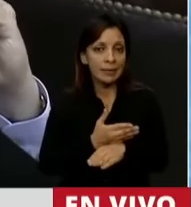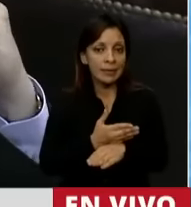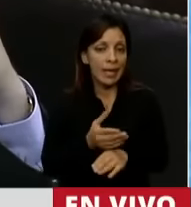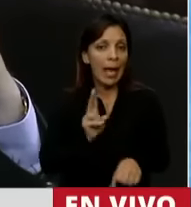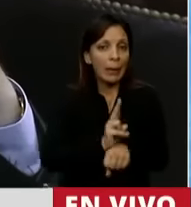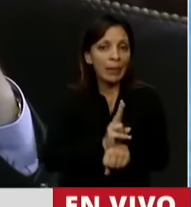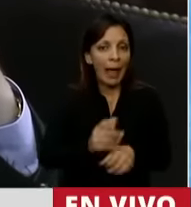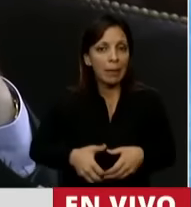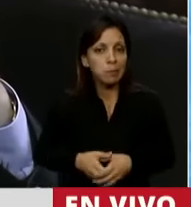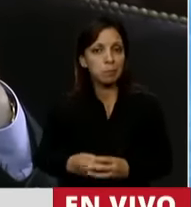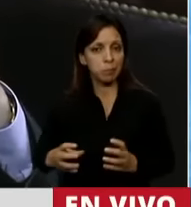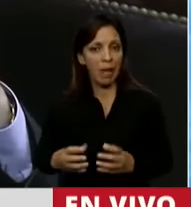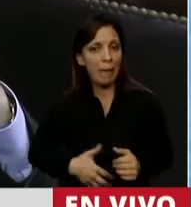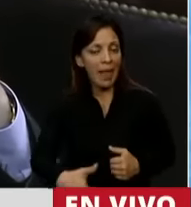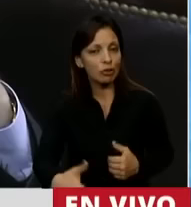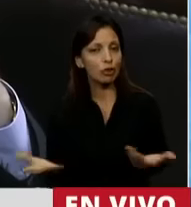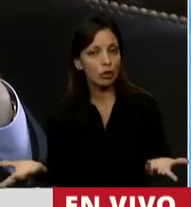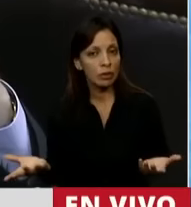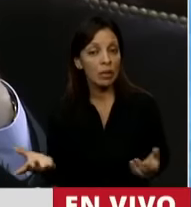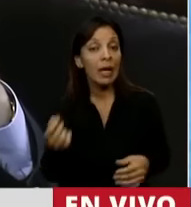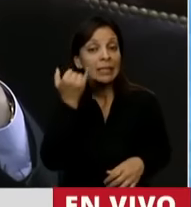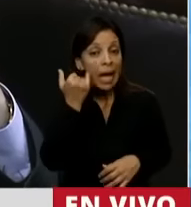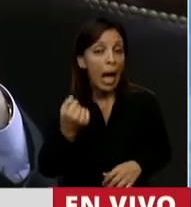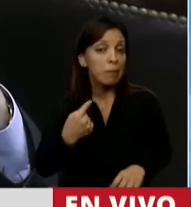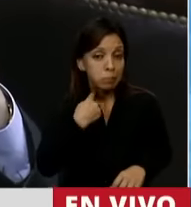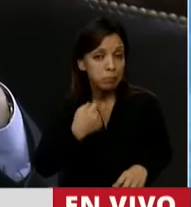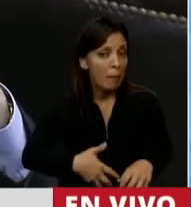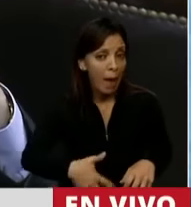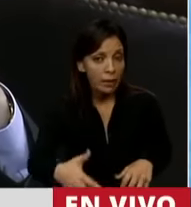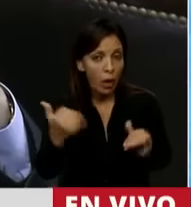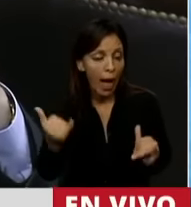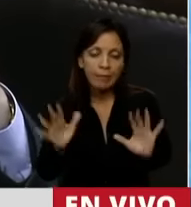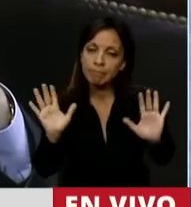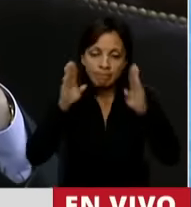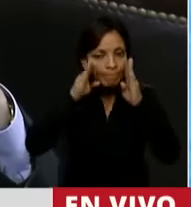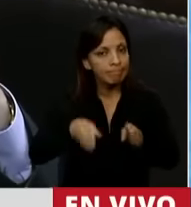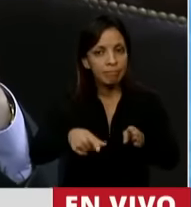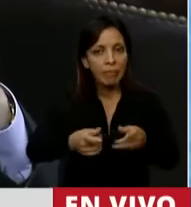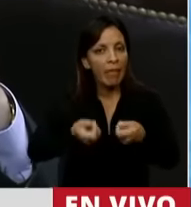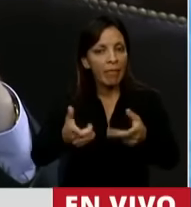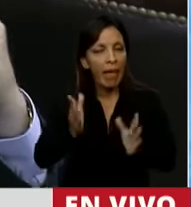que hay concepción, el derecho del concebido solo puede ser satisfecho dejándole nacer.